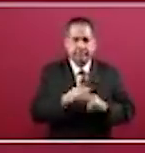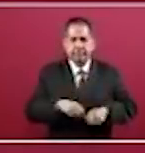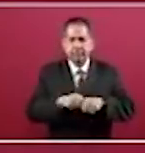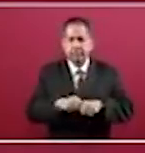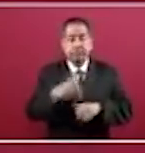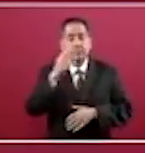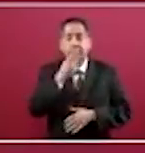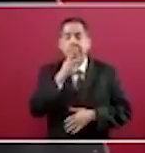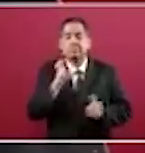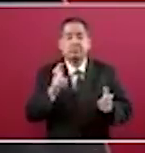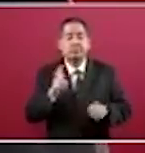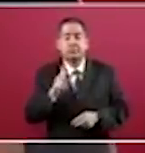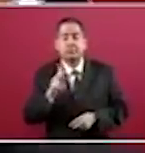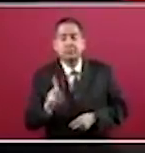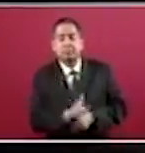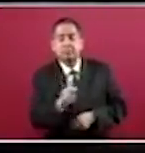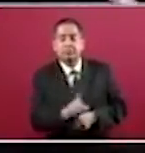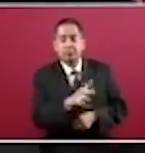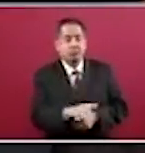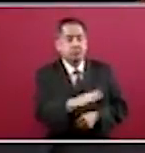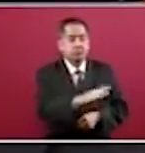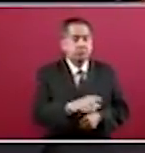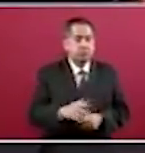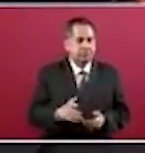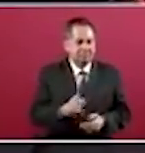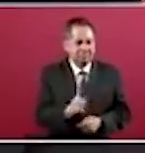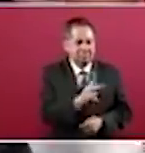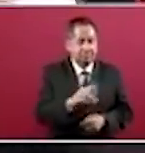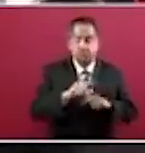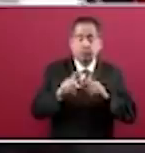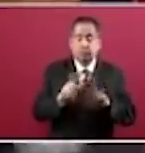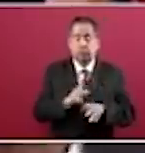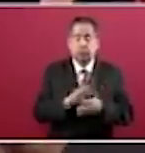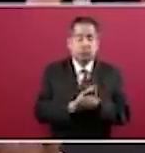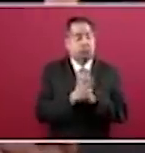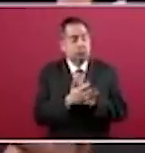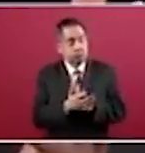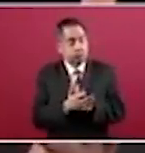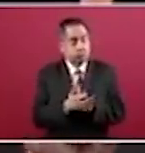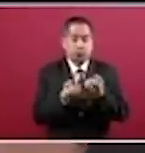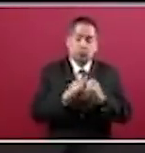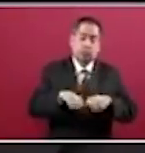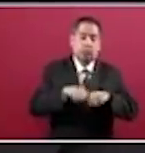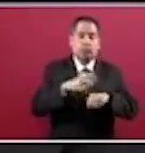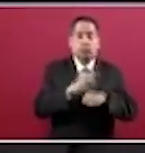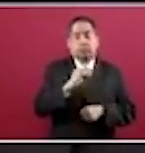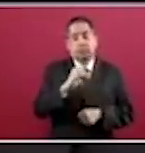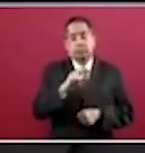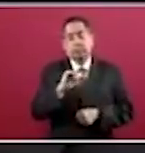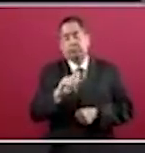civil? Pueblo. Nomás que yo no sé quién agarró eso de la sociedad civil, se apropiaron.